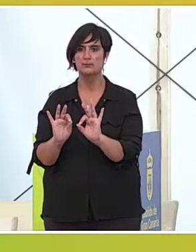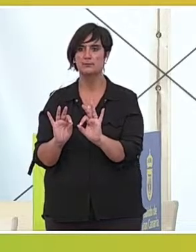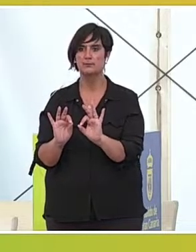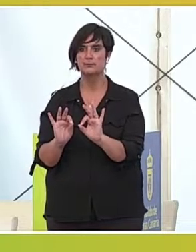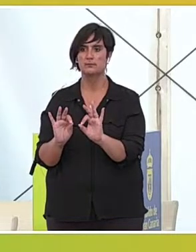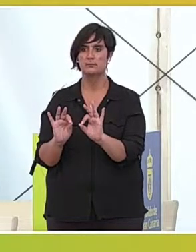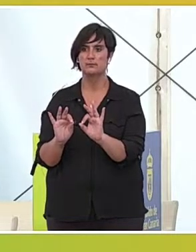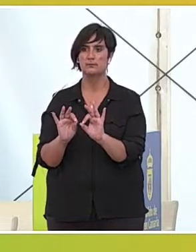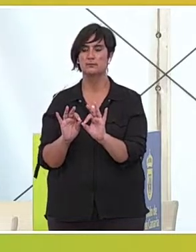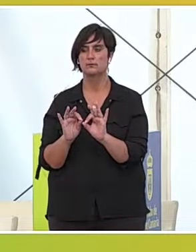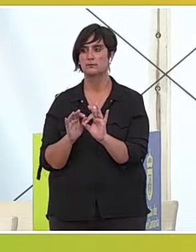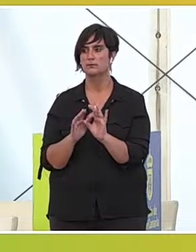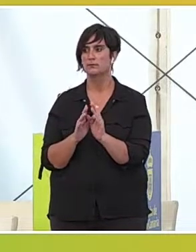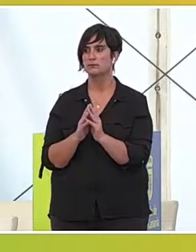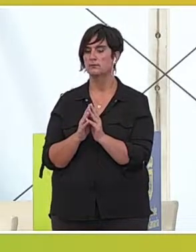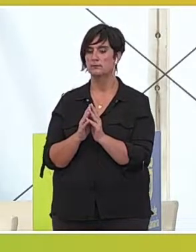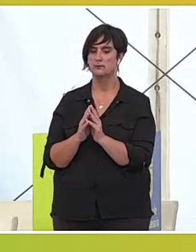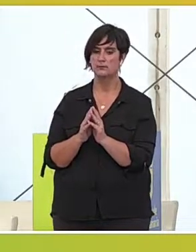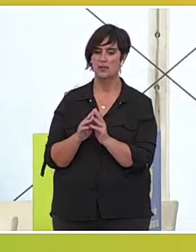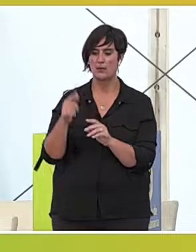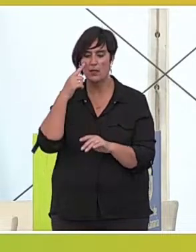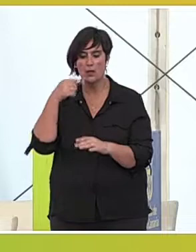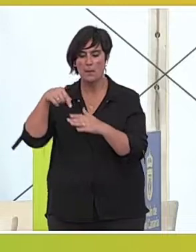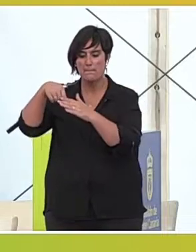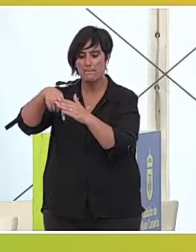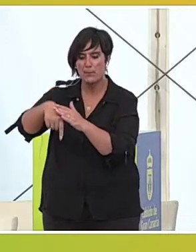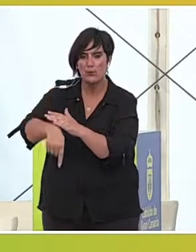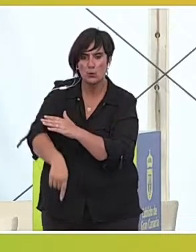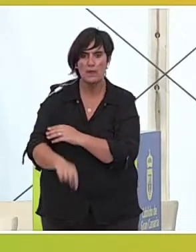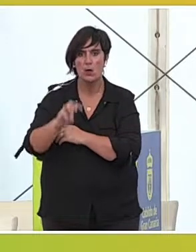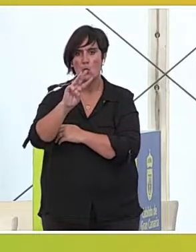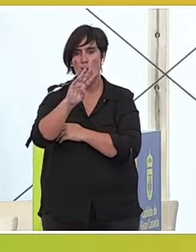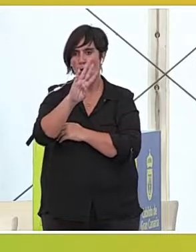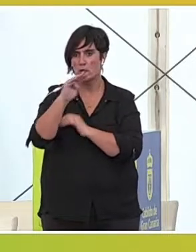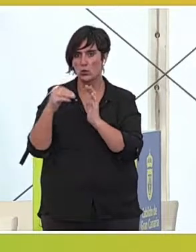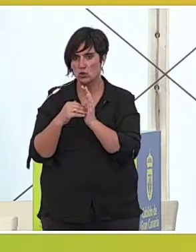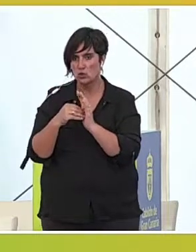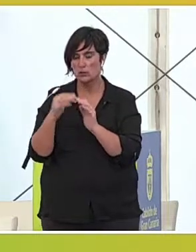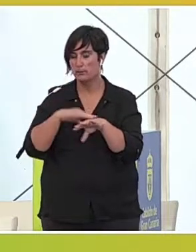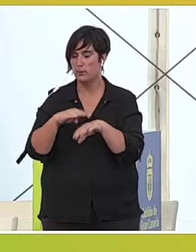la esquina, bueno, se miró ahí la profundidad de los 400 metros.